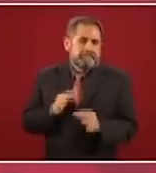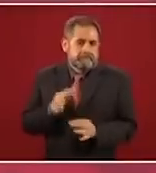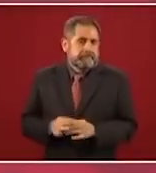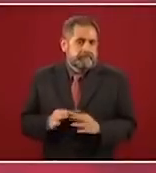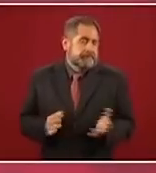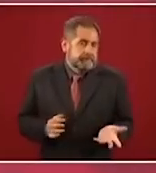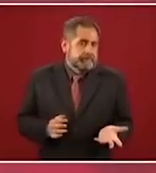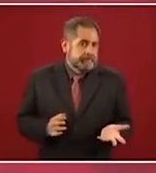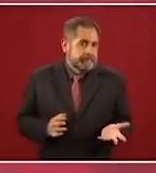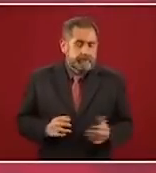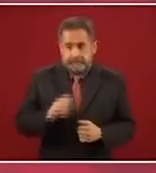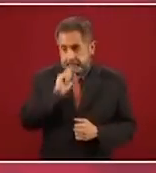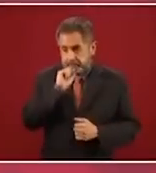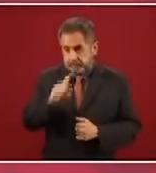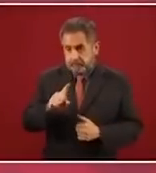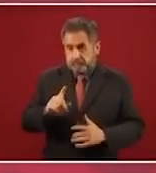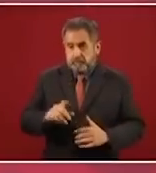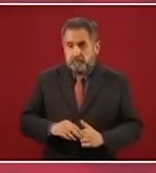y además